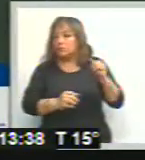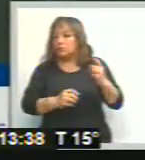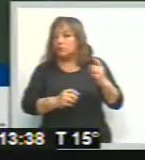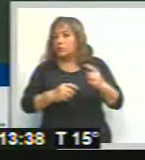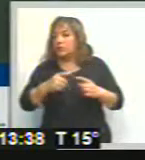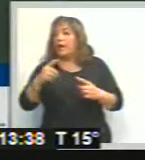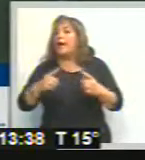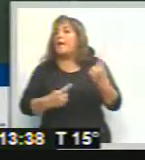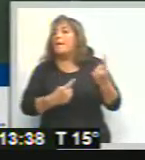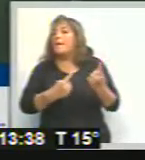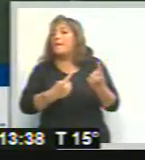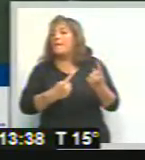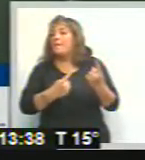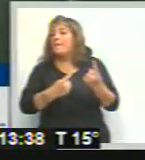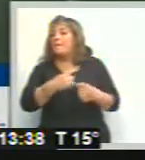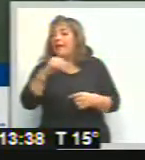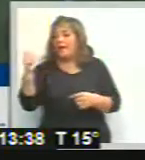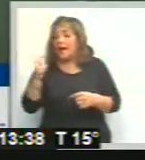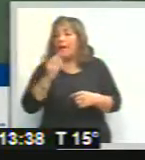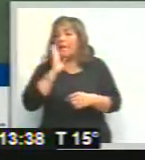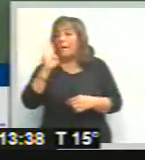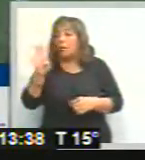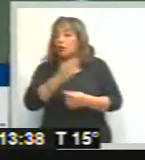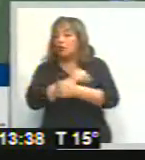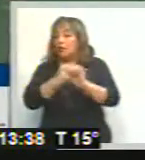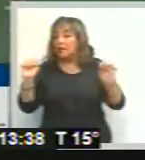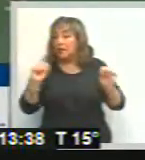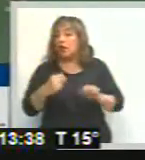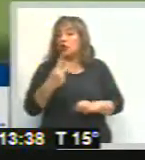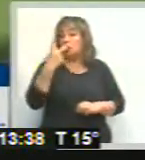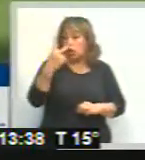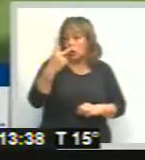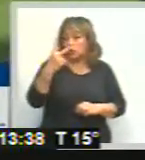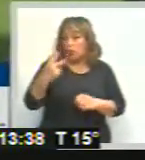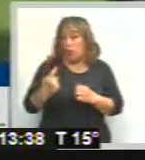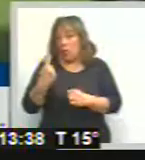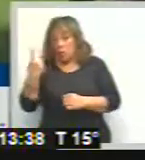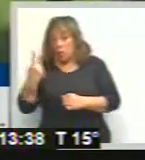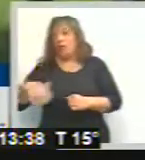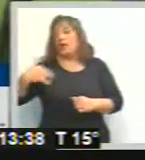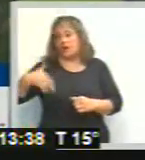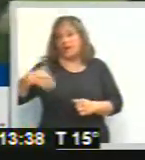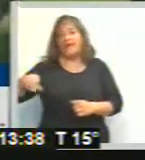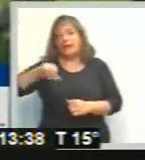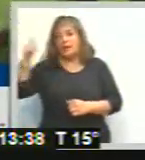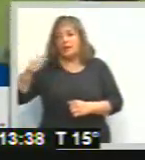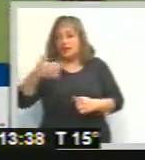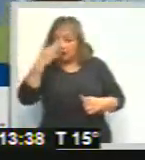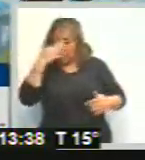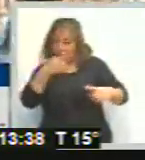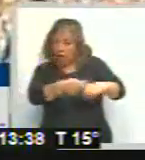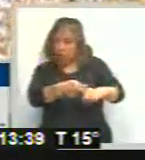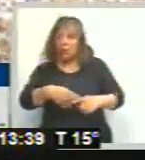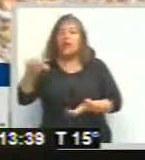el descuento para Bosnia y el 2-1 final que iba a ser para Argentina. Frente a Irán, en la